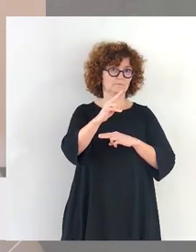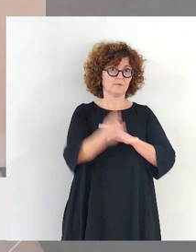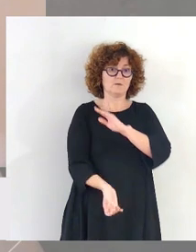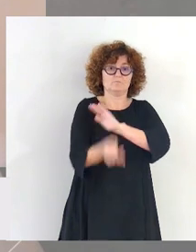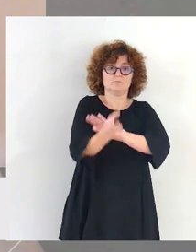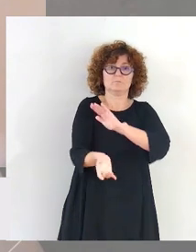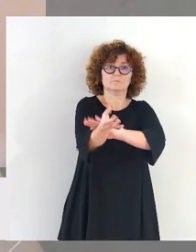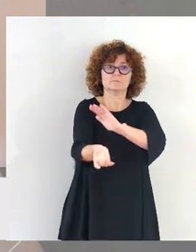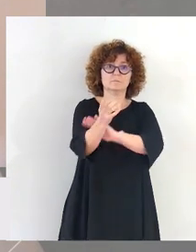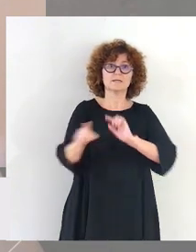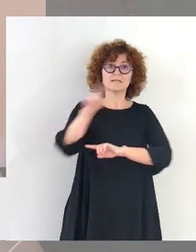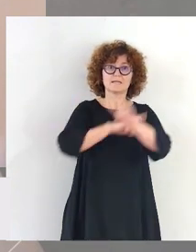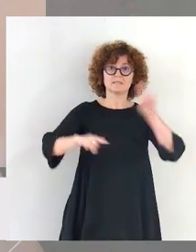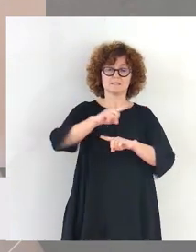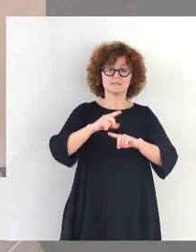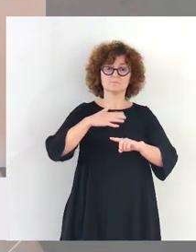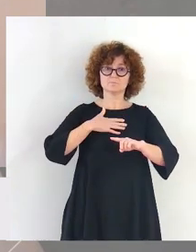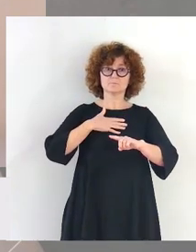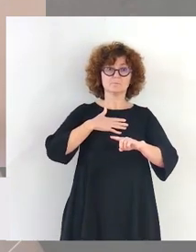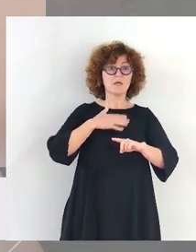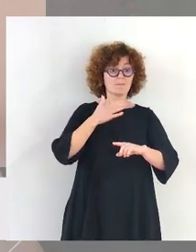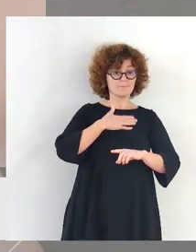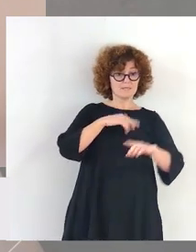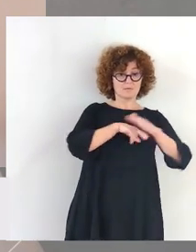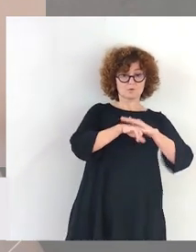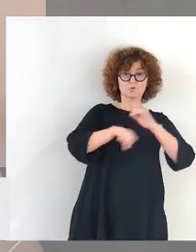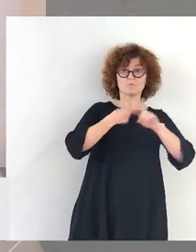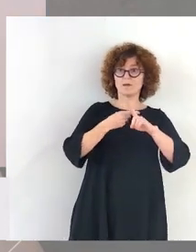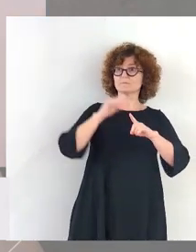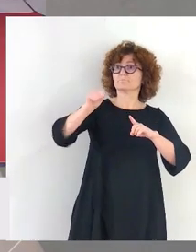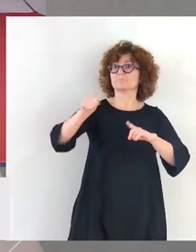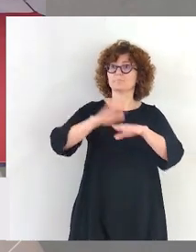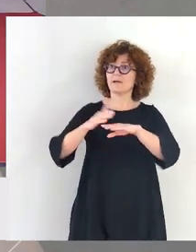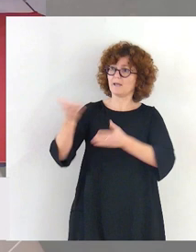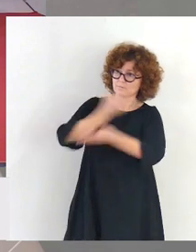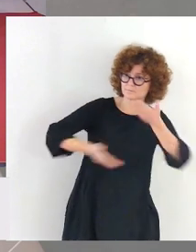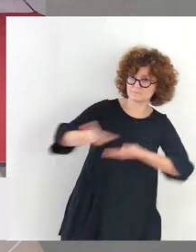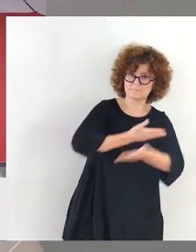iniciativas y movilizando a otros a hacer lo mismo Muchas